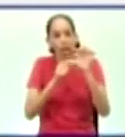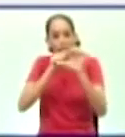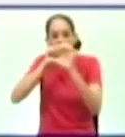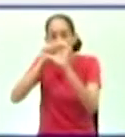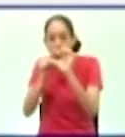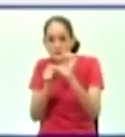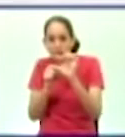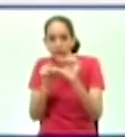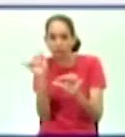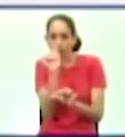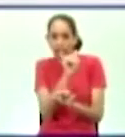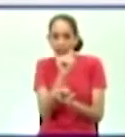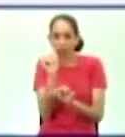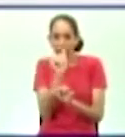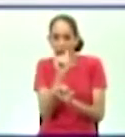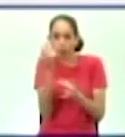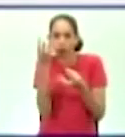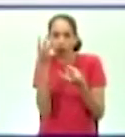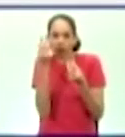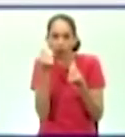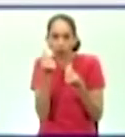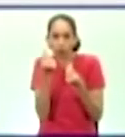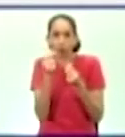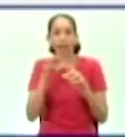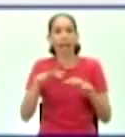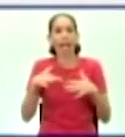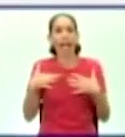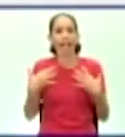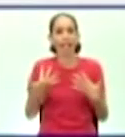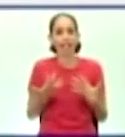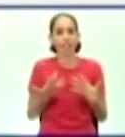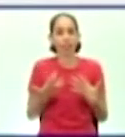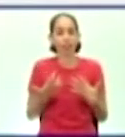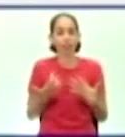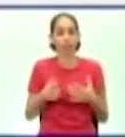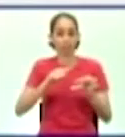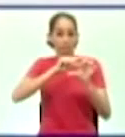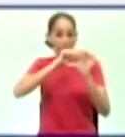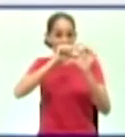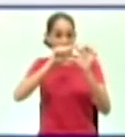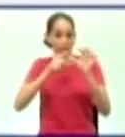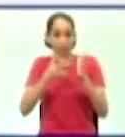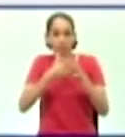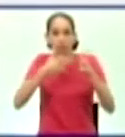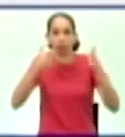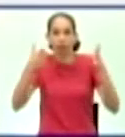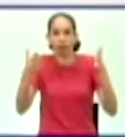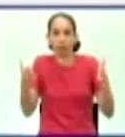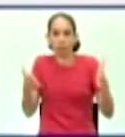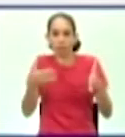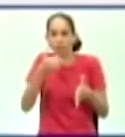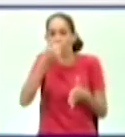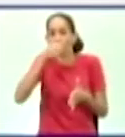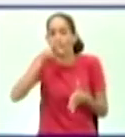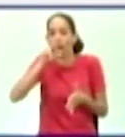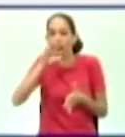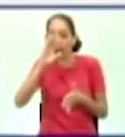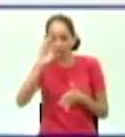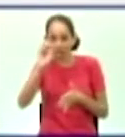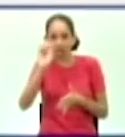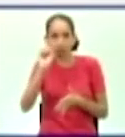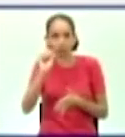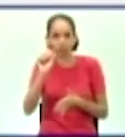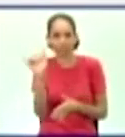amplitud, entonces la amplitud de los arcos también es igual. Igual es, por